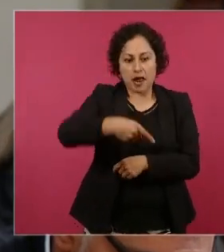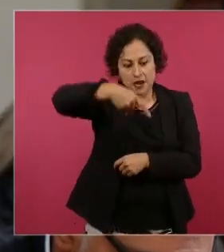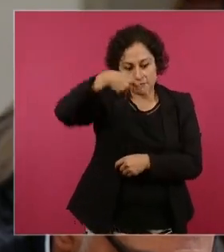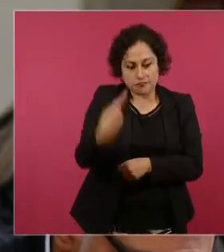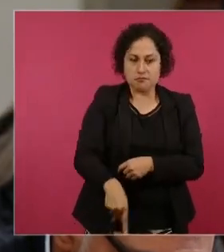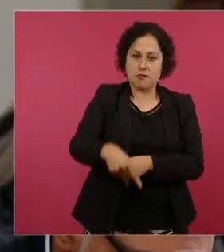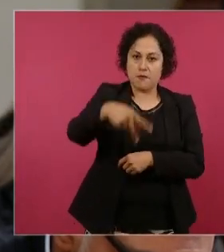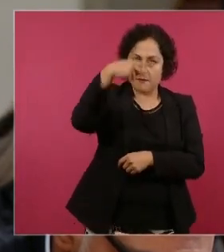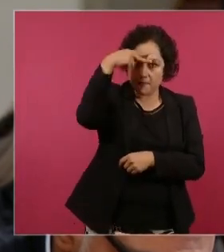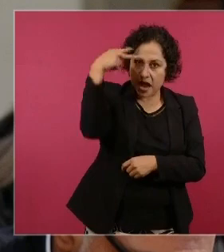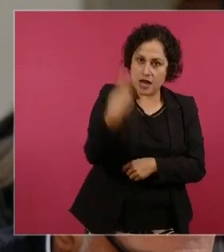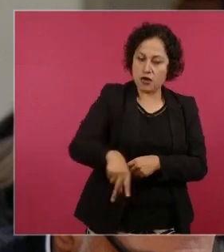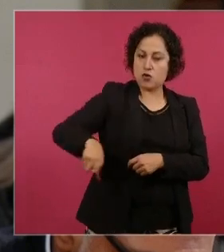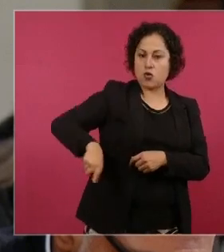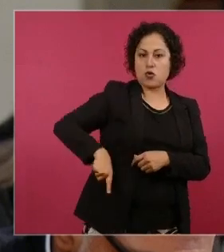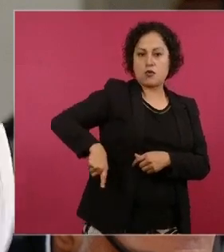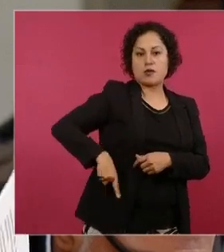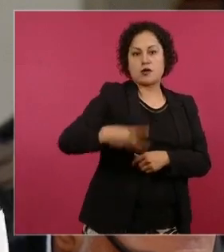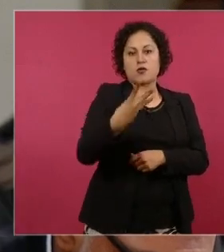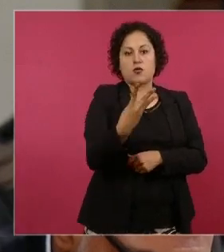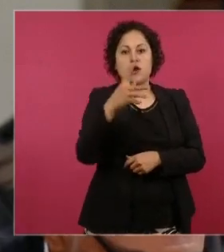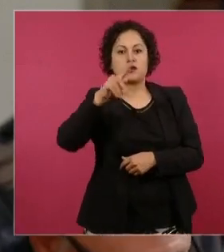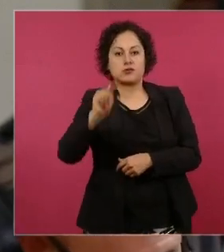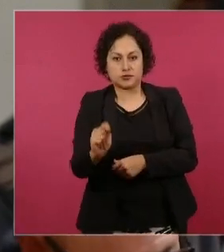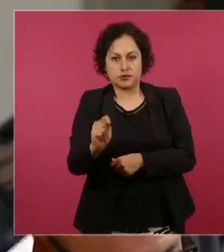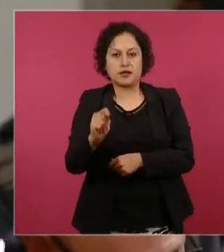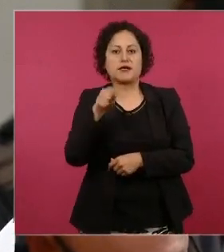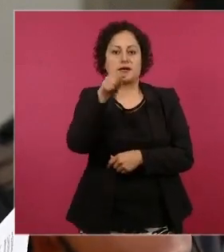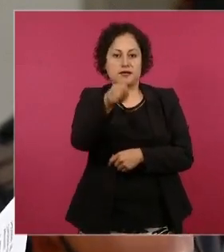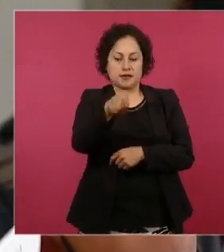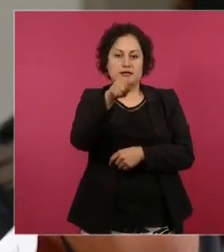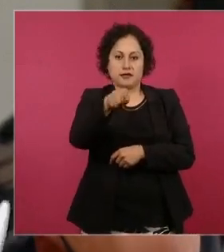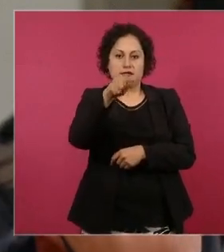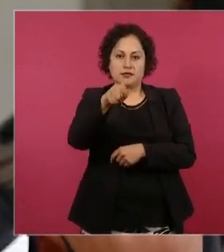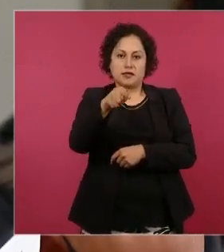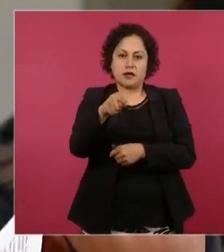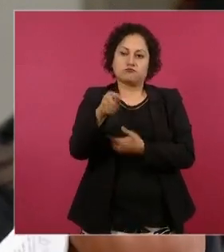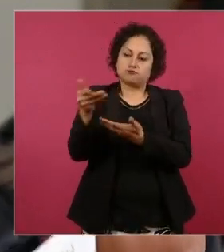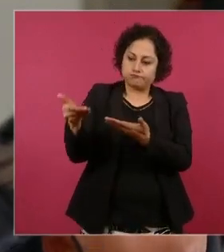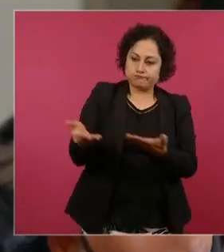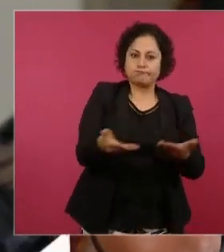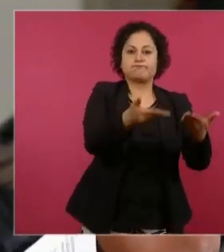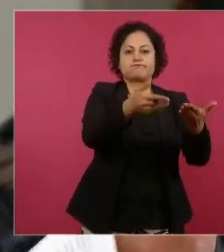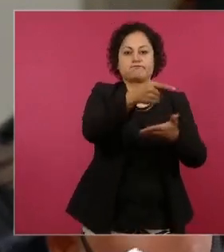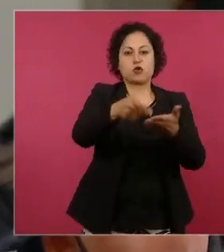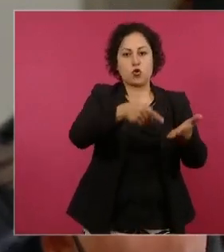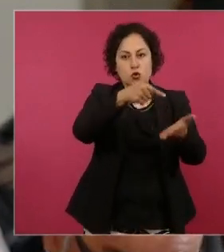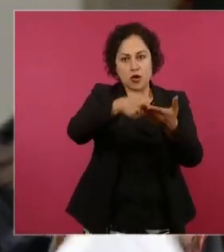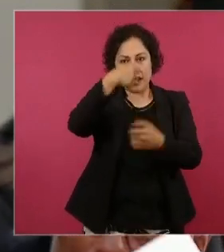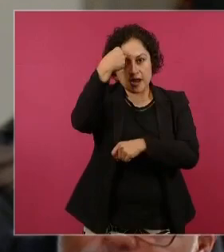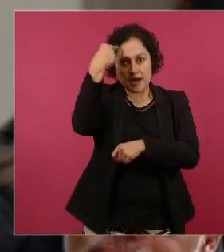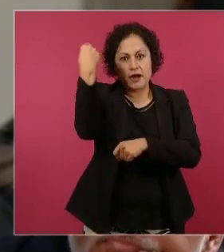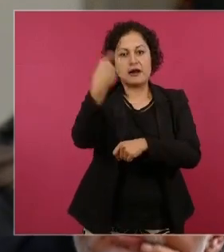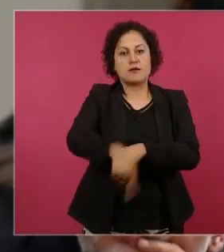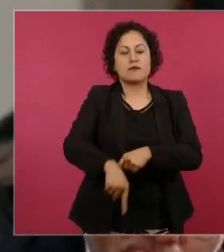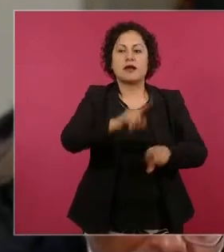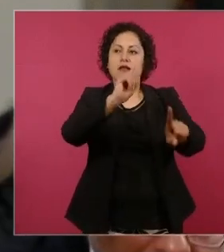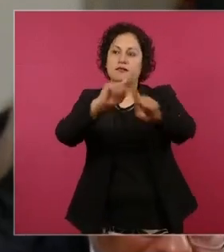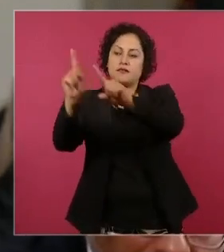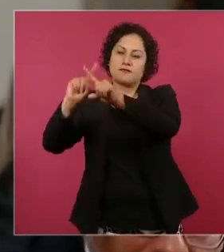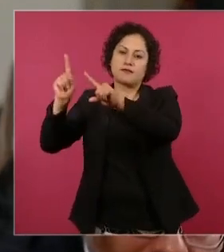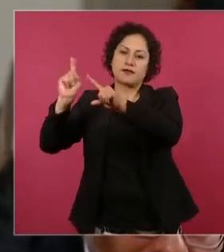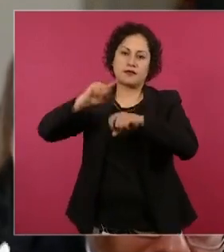el gobierno de la Cuarta Transformación, quien dé este espacio para compañeros periodistas desde